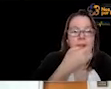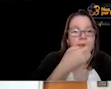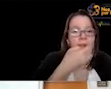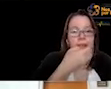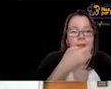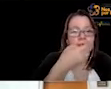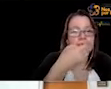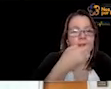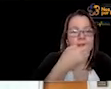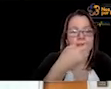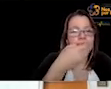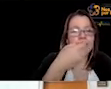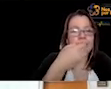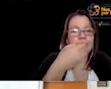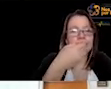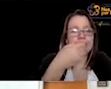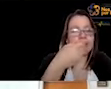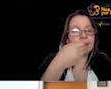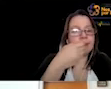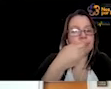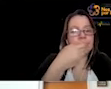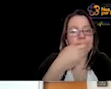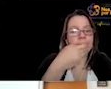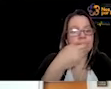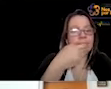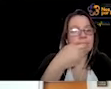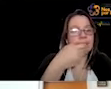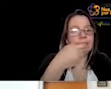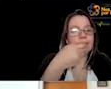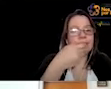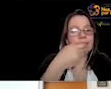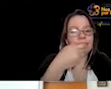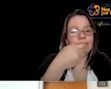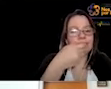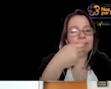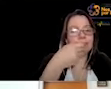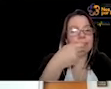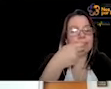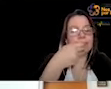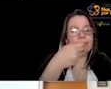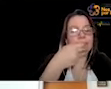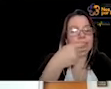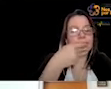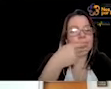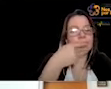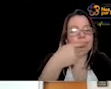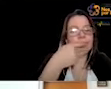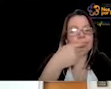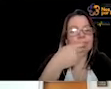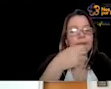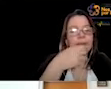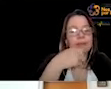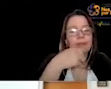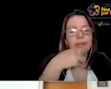vamos a ver ahora cómo llevar una dieta saludable para prevenir la osteoporosis, prevenirla desde la niñez y la adolescencia. Esta patología que luego se va a